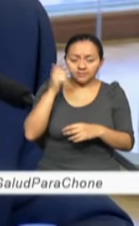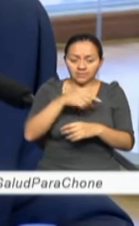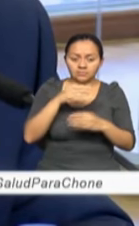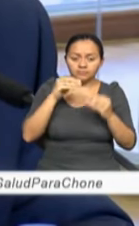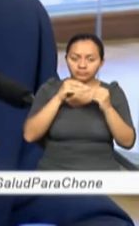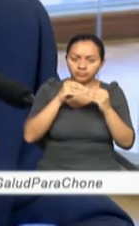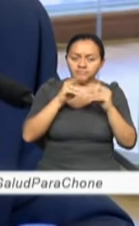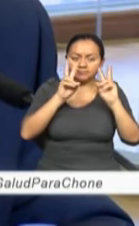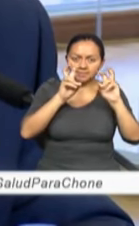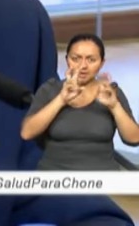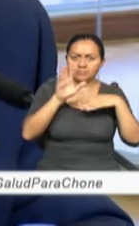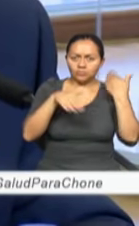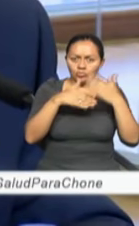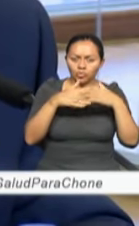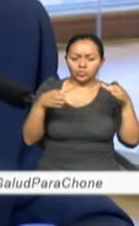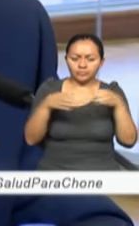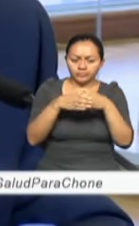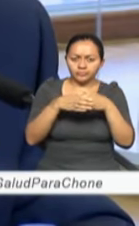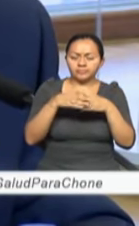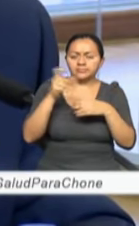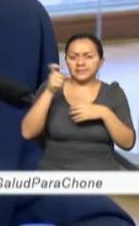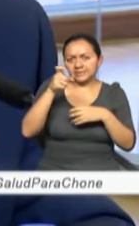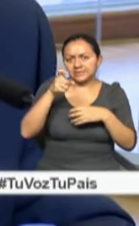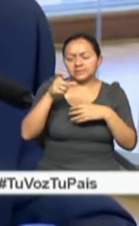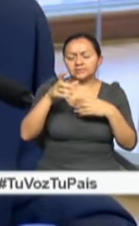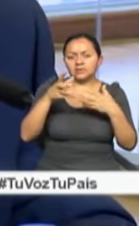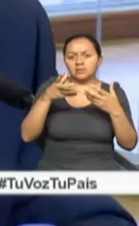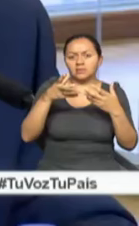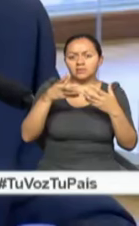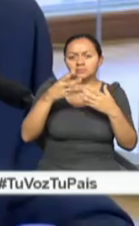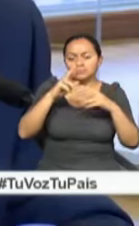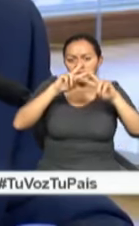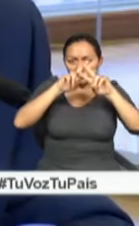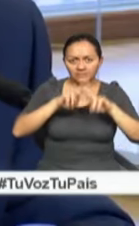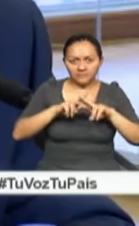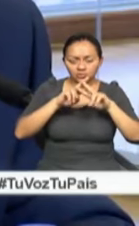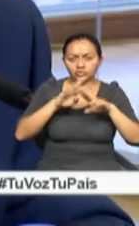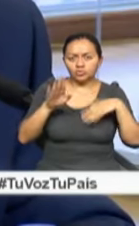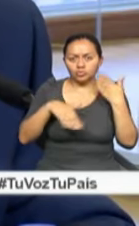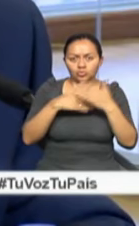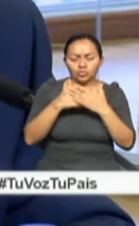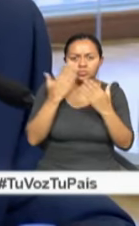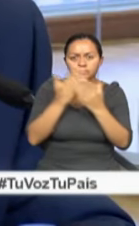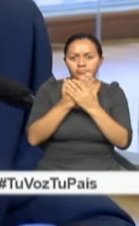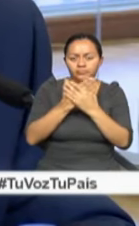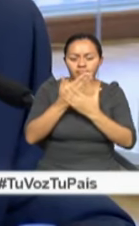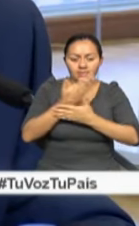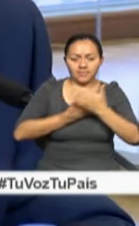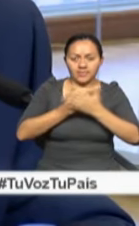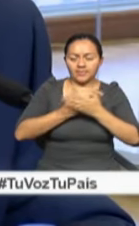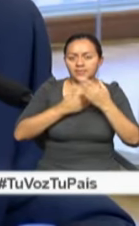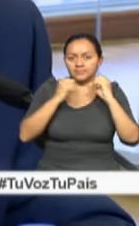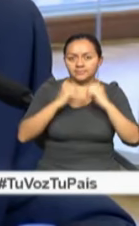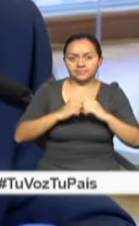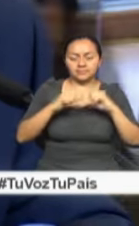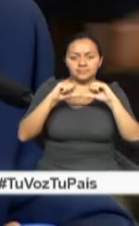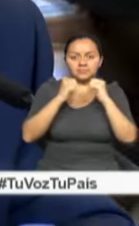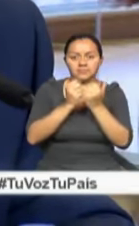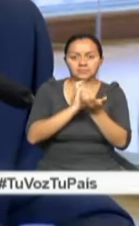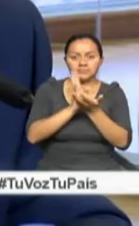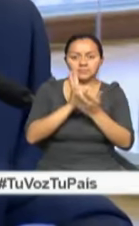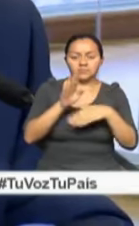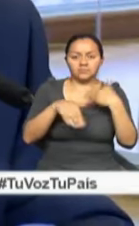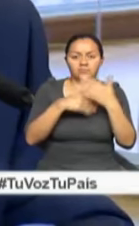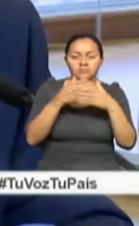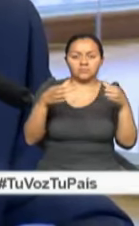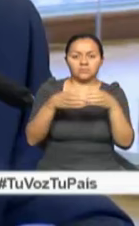muchos temas que ameritan una revisión por parte de la Asamblea a efectos de